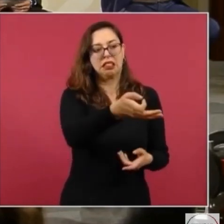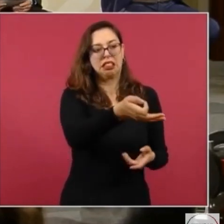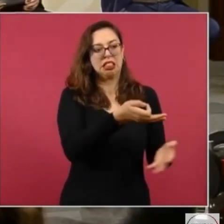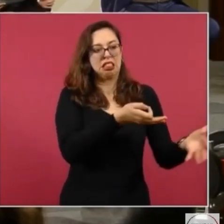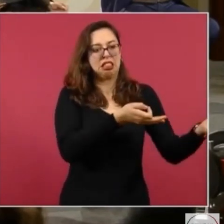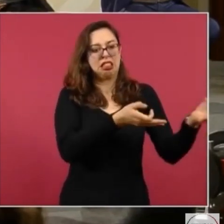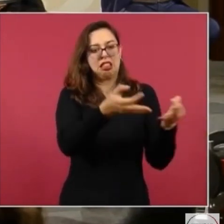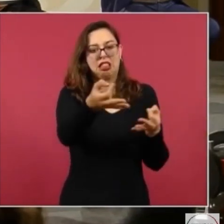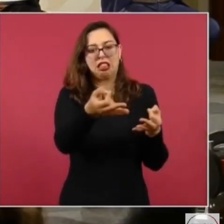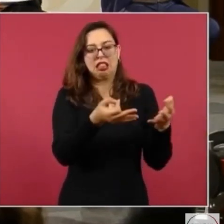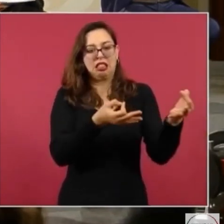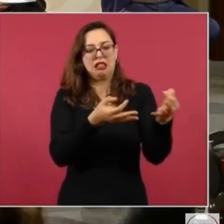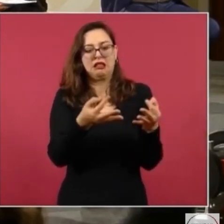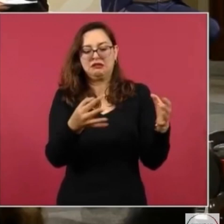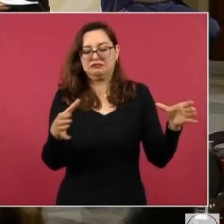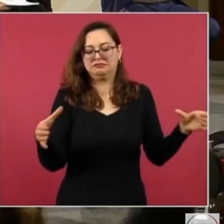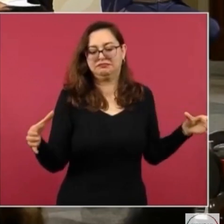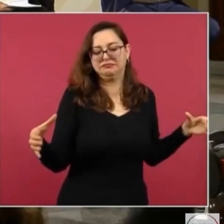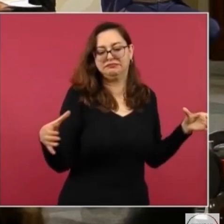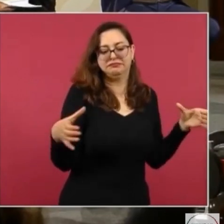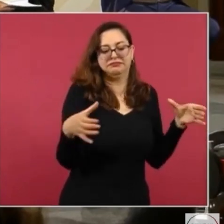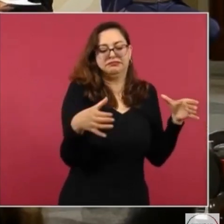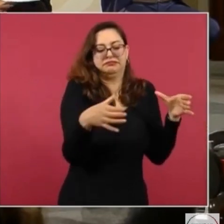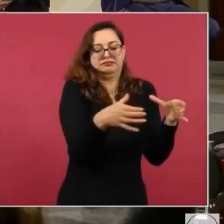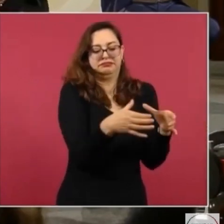Y se volvieron muy influyentes.